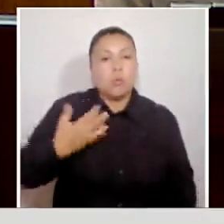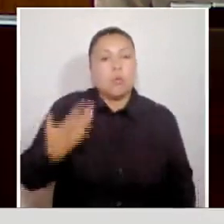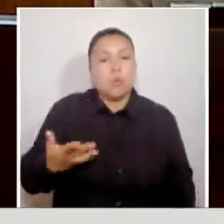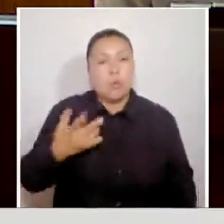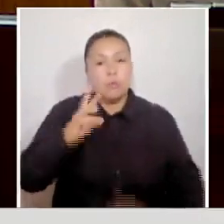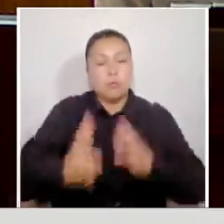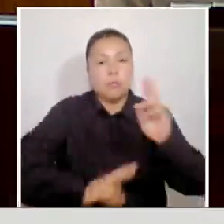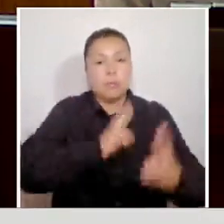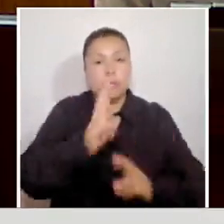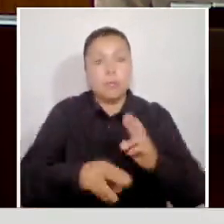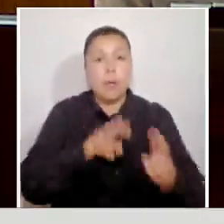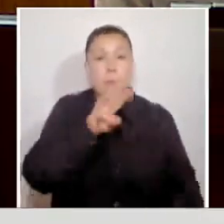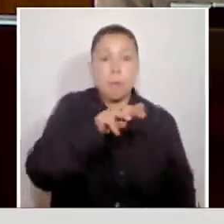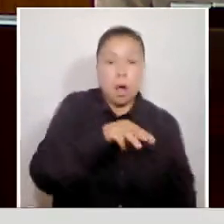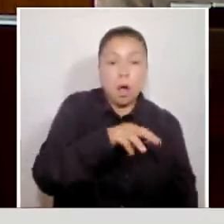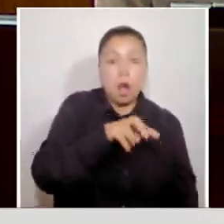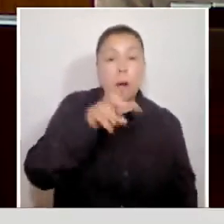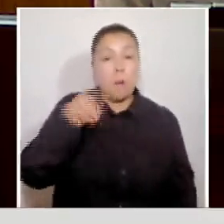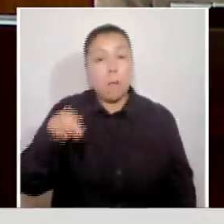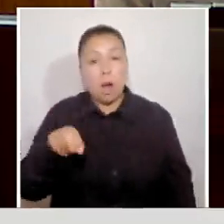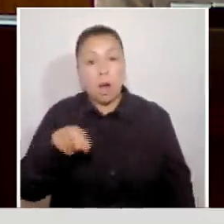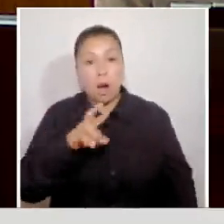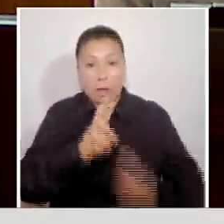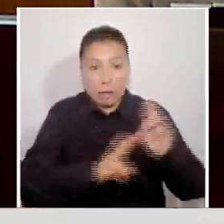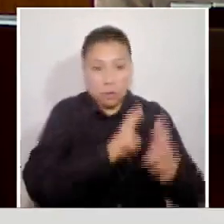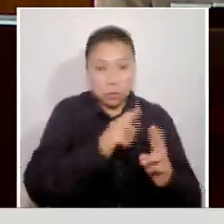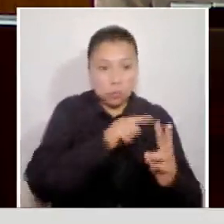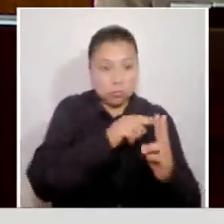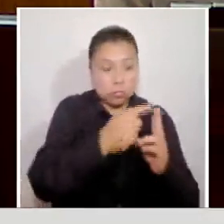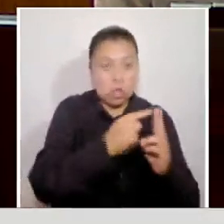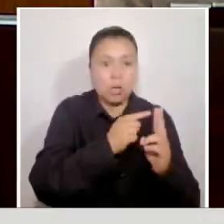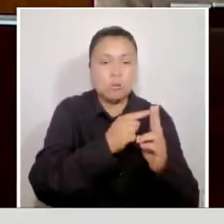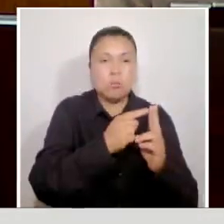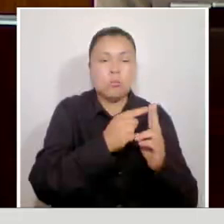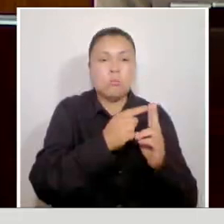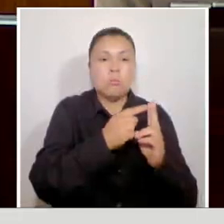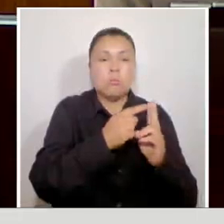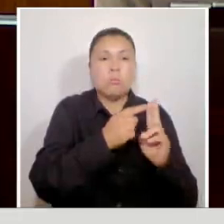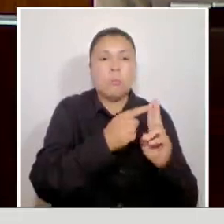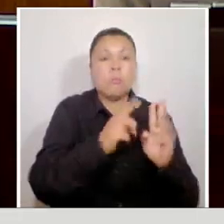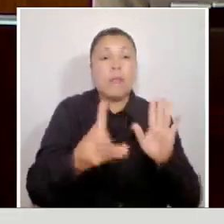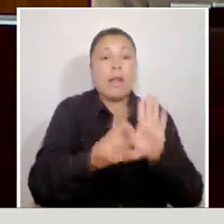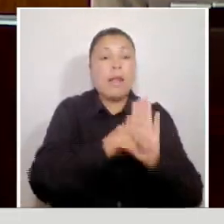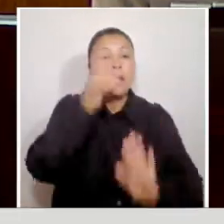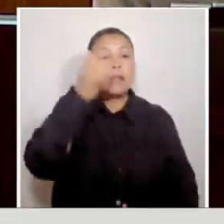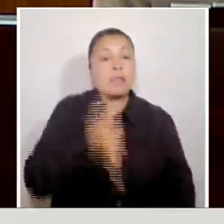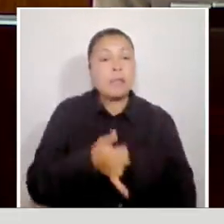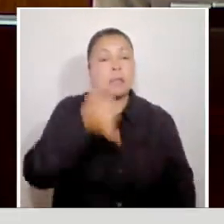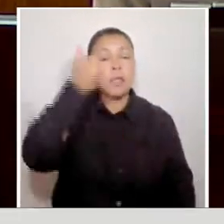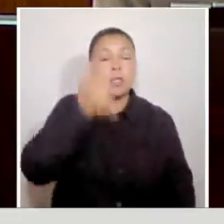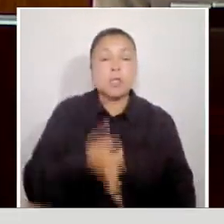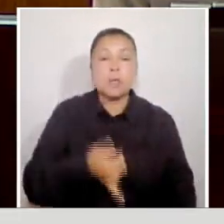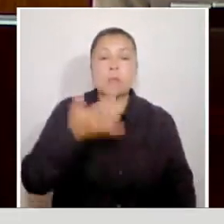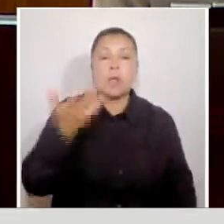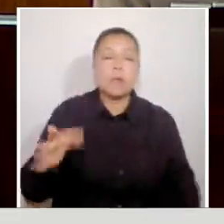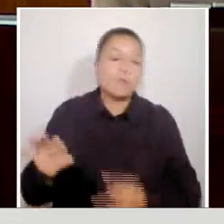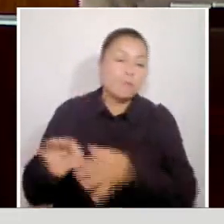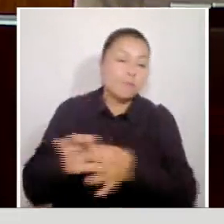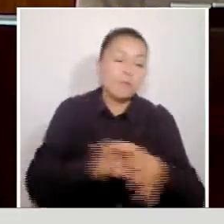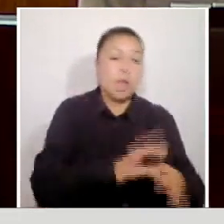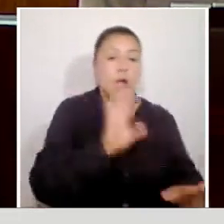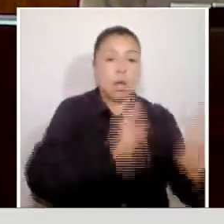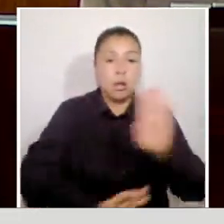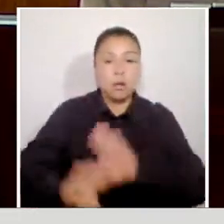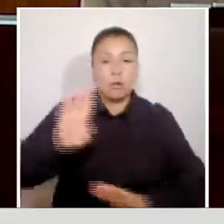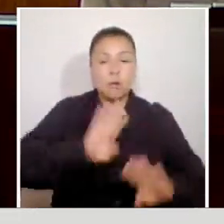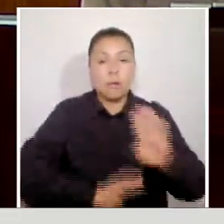con su madre como con su padre por tal razón la ley siempre en todas circunstancia debe cautelar